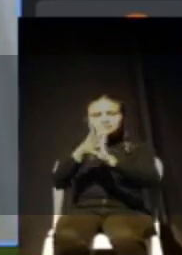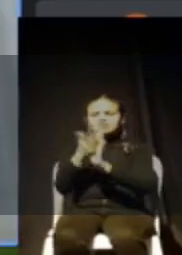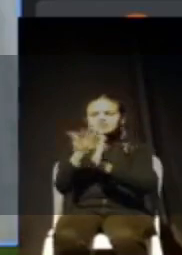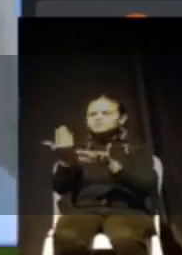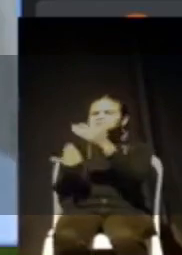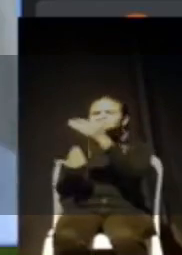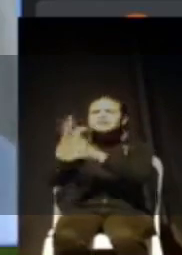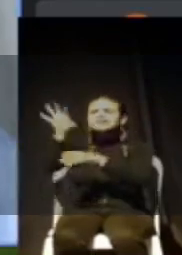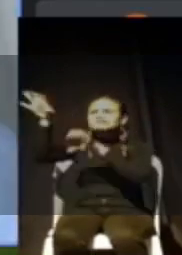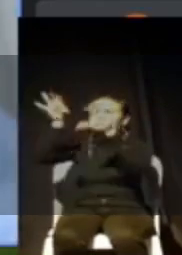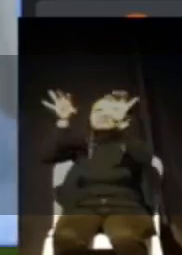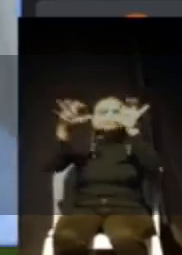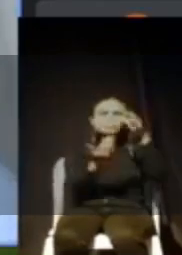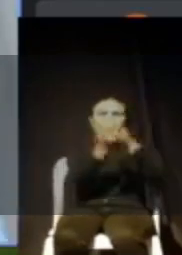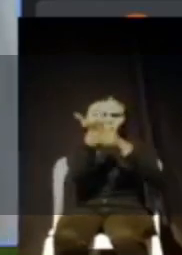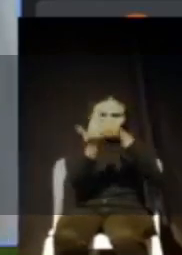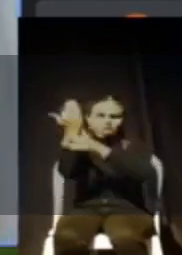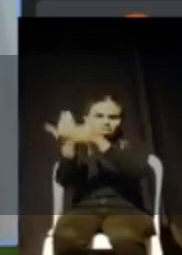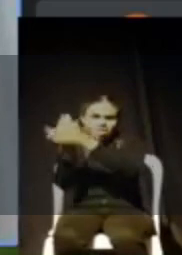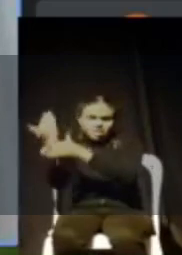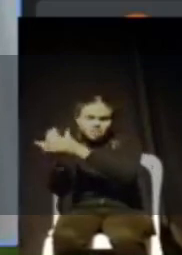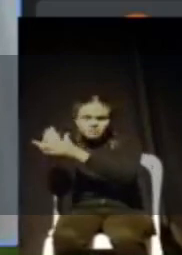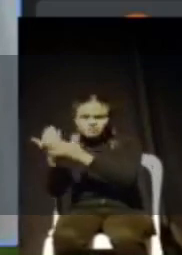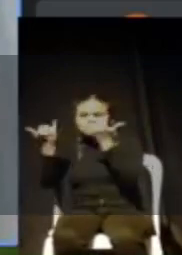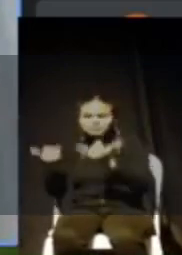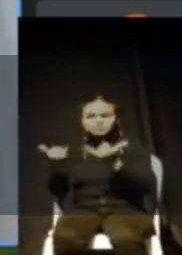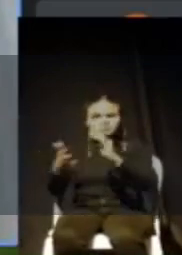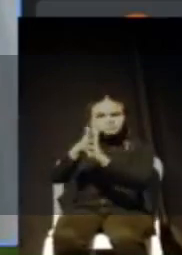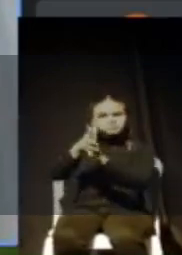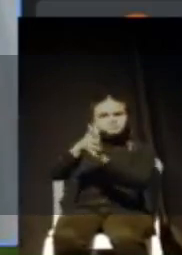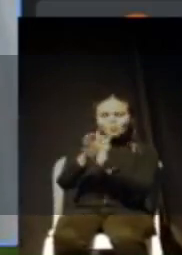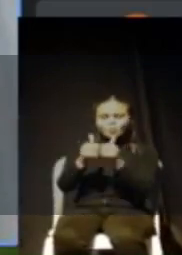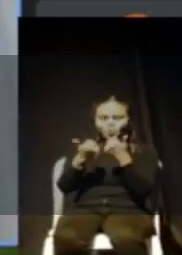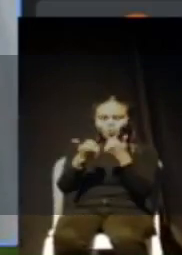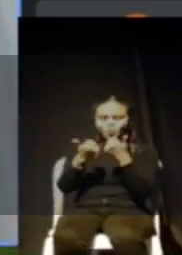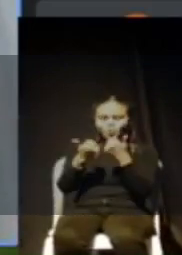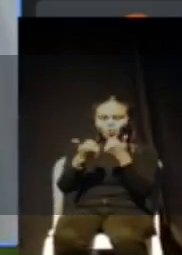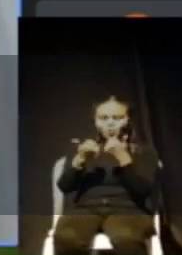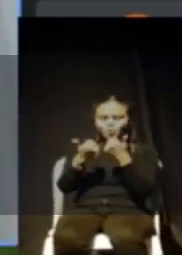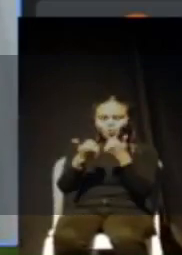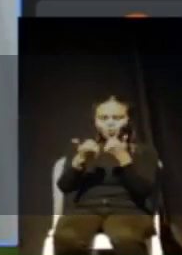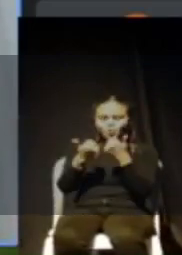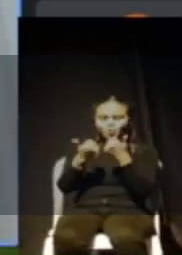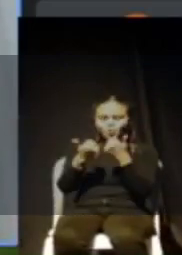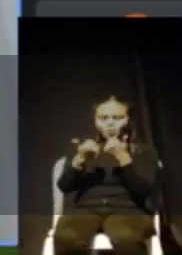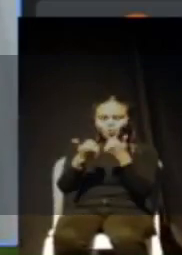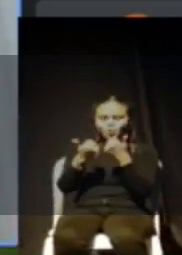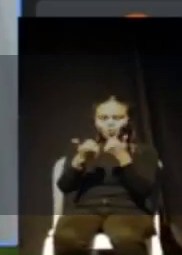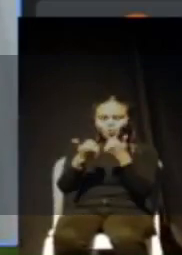introducción, los estados modernos están atravesados sistemáticamente por la solidaridad